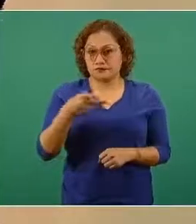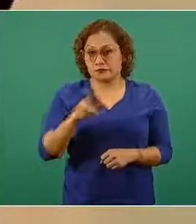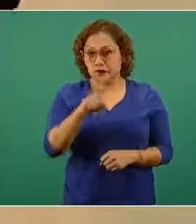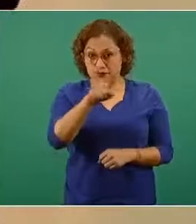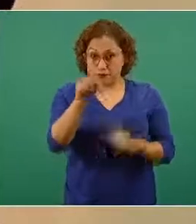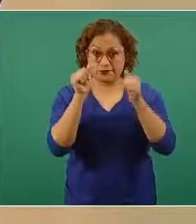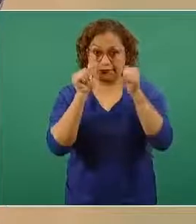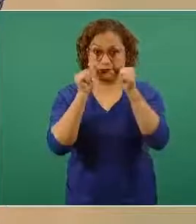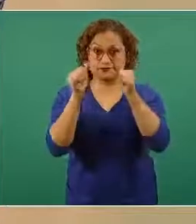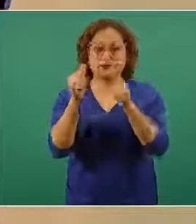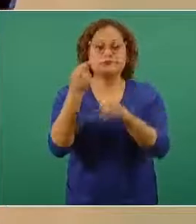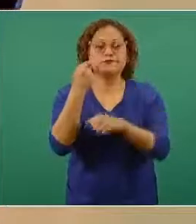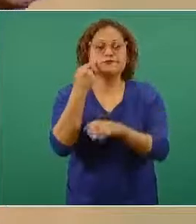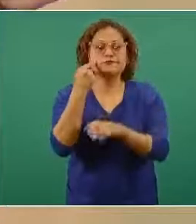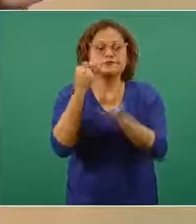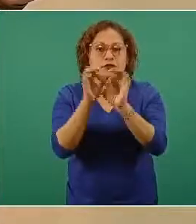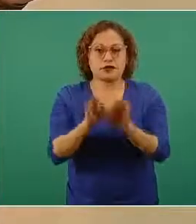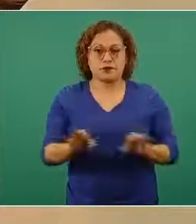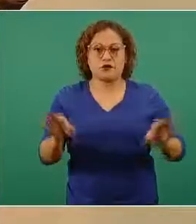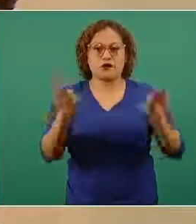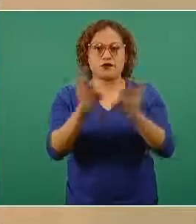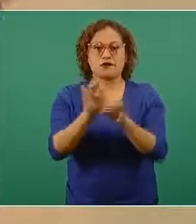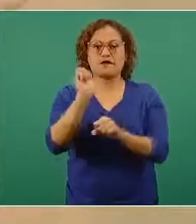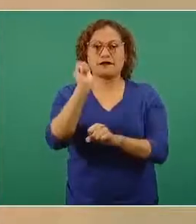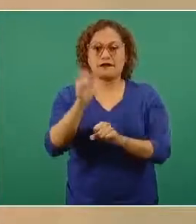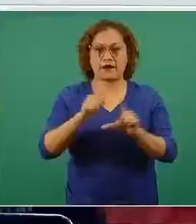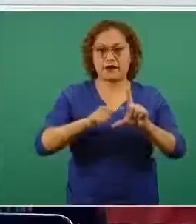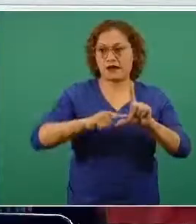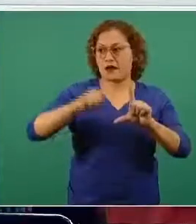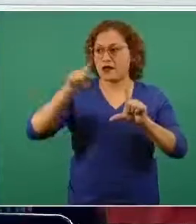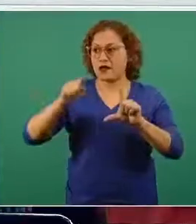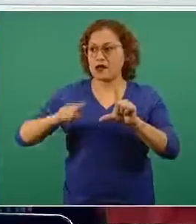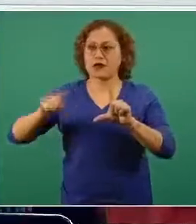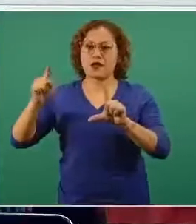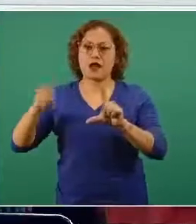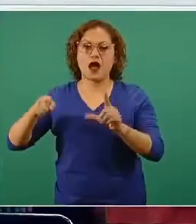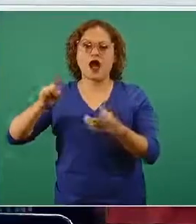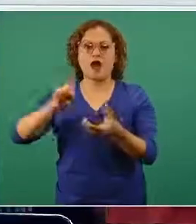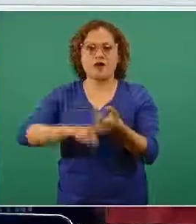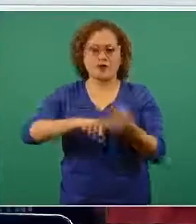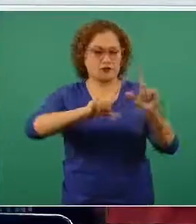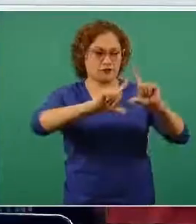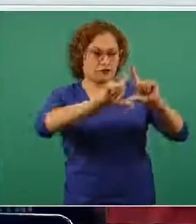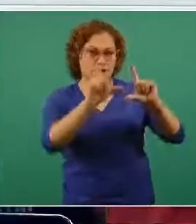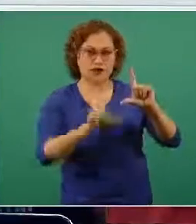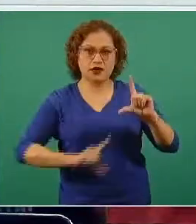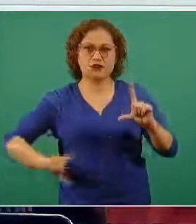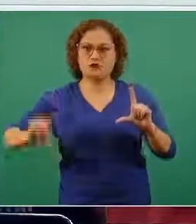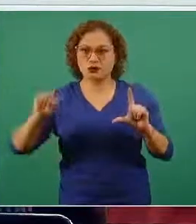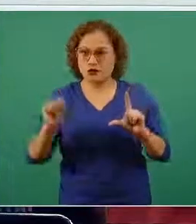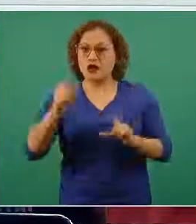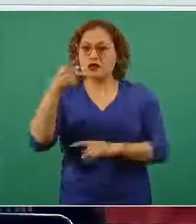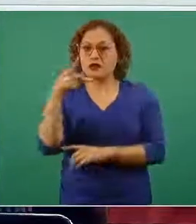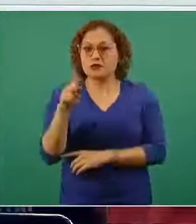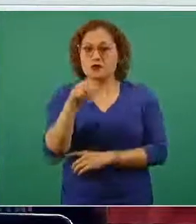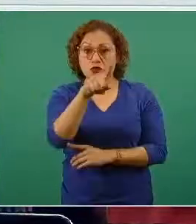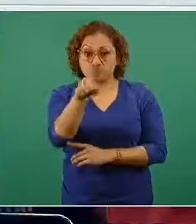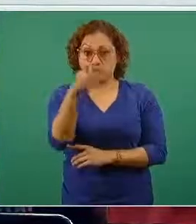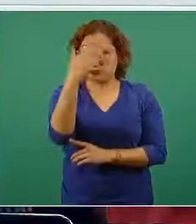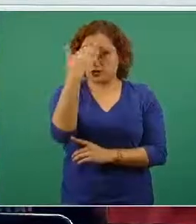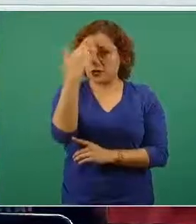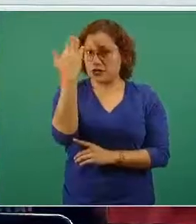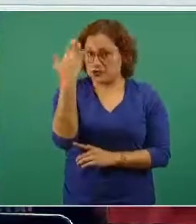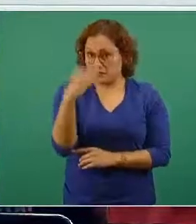que esta curva es una curva nacional, pero a su vez debemos saber que el comportamiento de la enfermedad tiene que ser